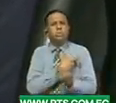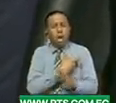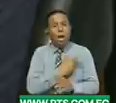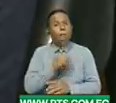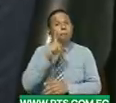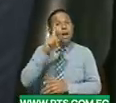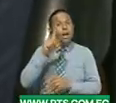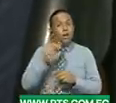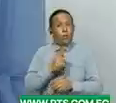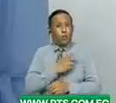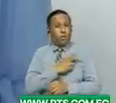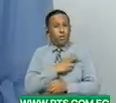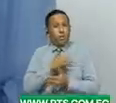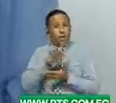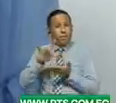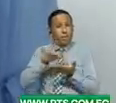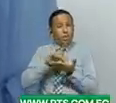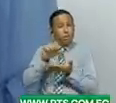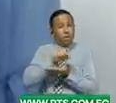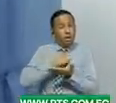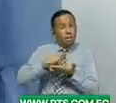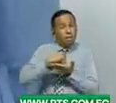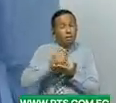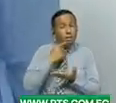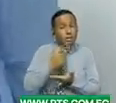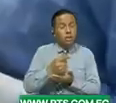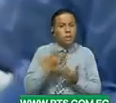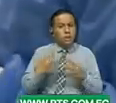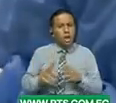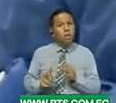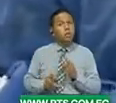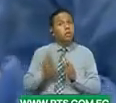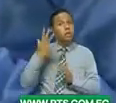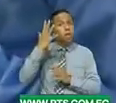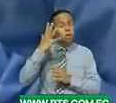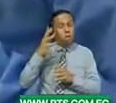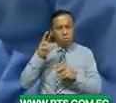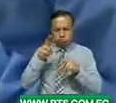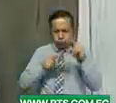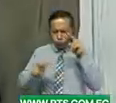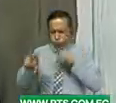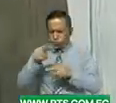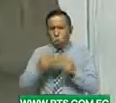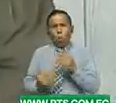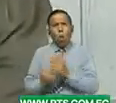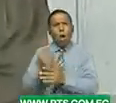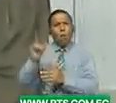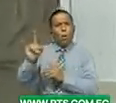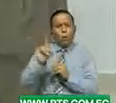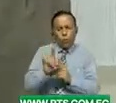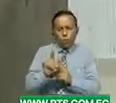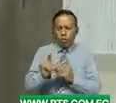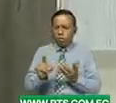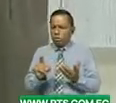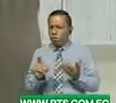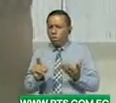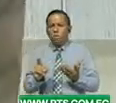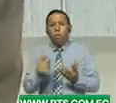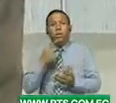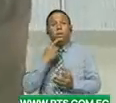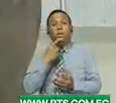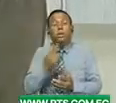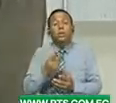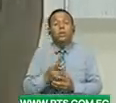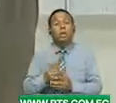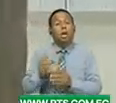la Universidad Espíritu Santo, donde se identificaron los primeros 5 casos de la subvariante BA2, su directora explica que la Organización Mundial